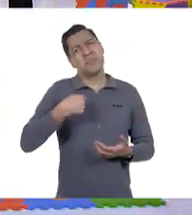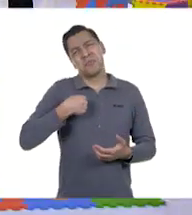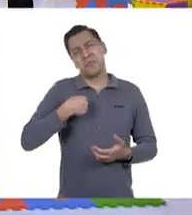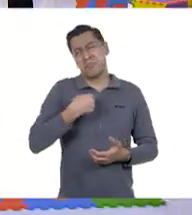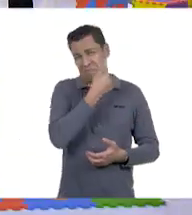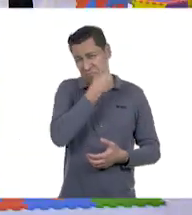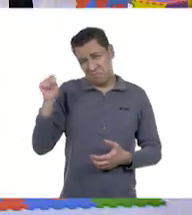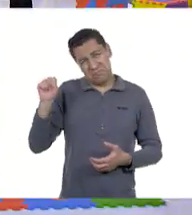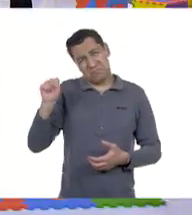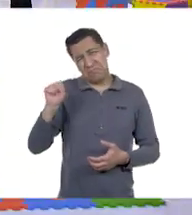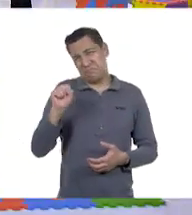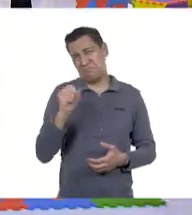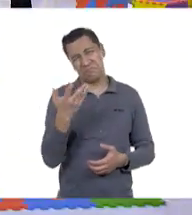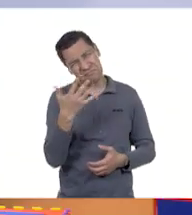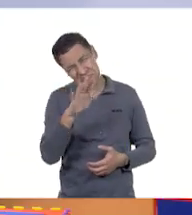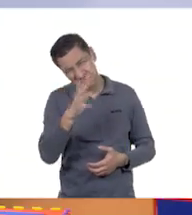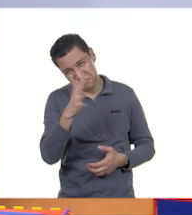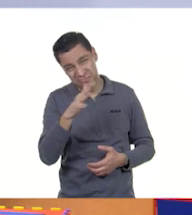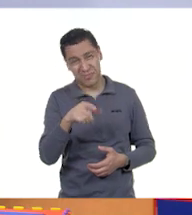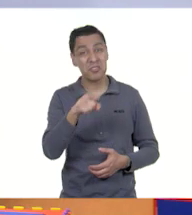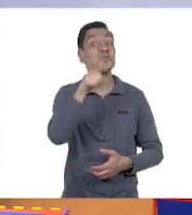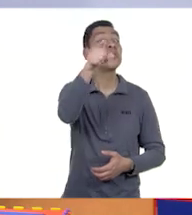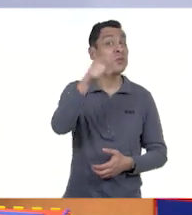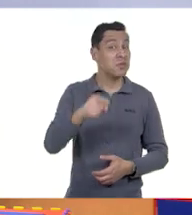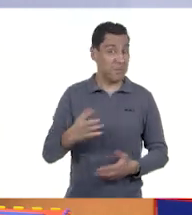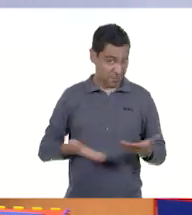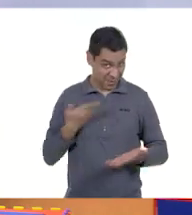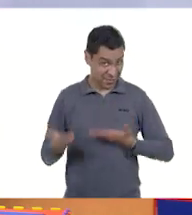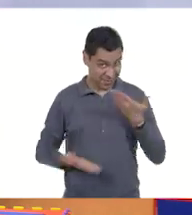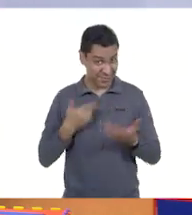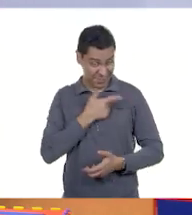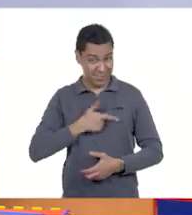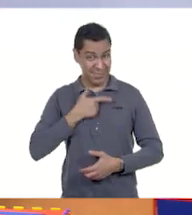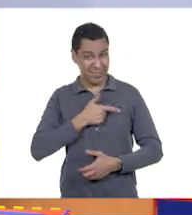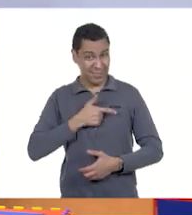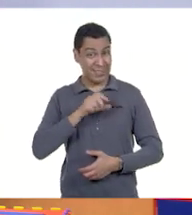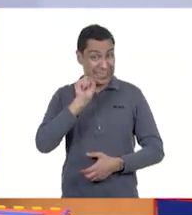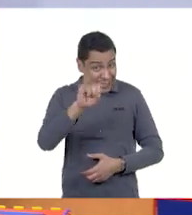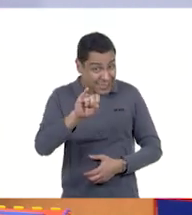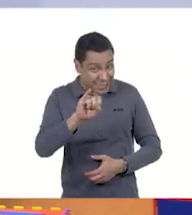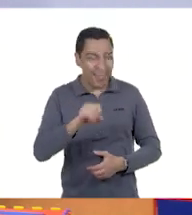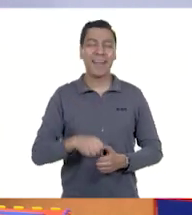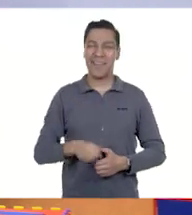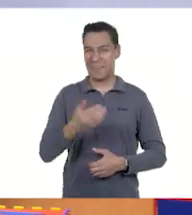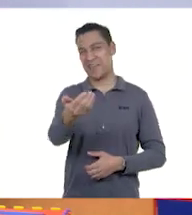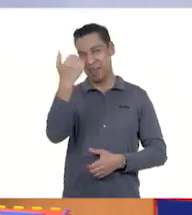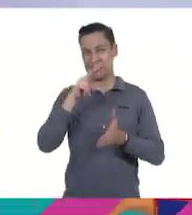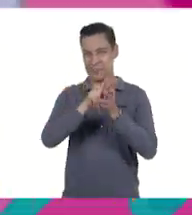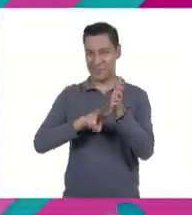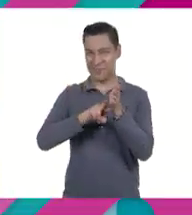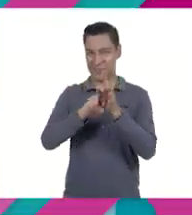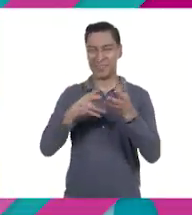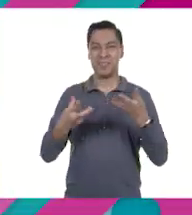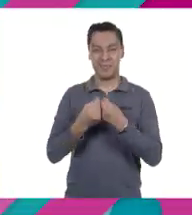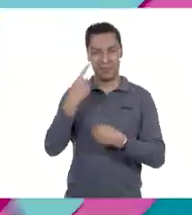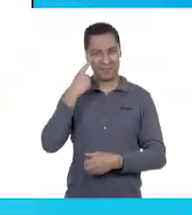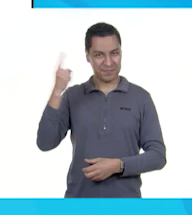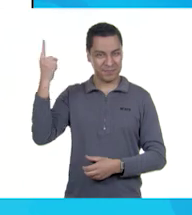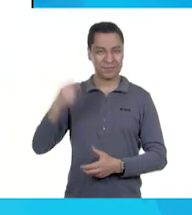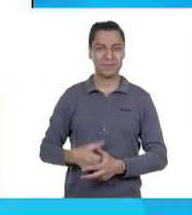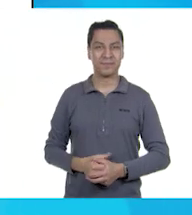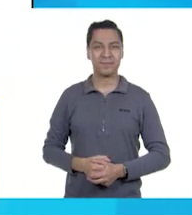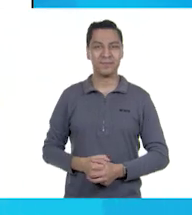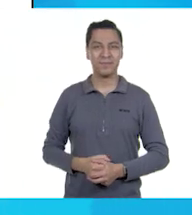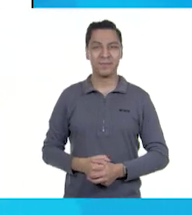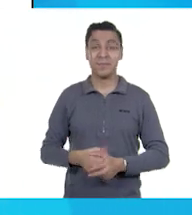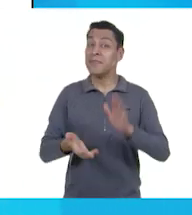sí. ¿A ustedes les gusta bailar? ¿Sí? Acompáñenos a ver el siguiente video. Nos vamos